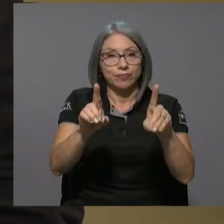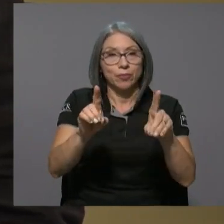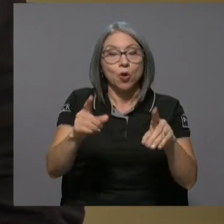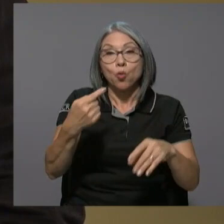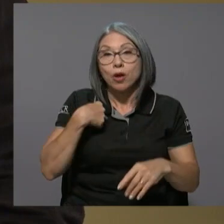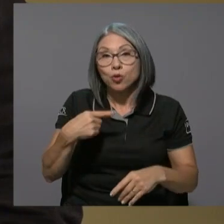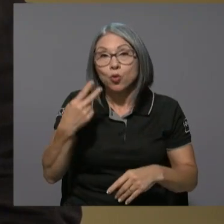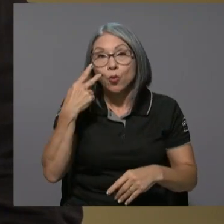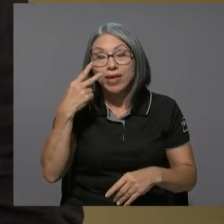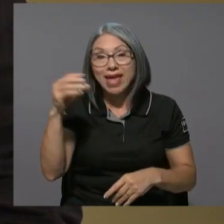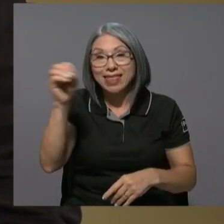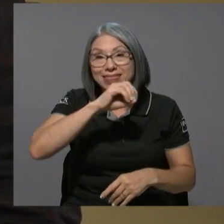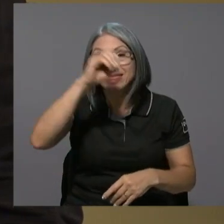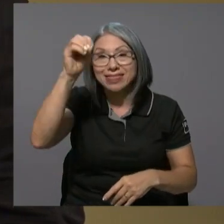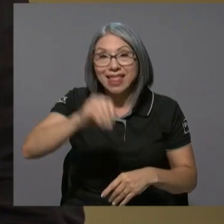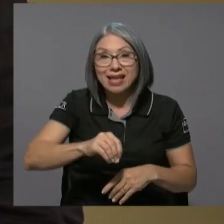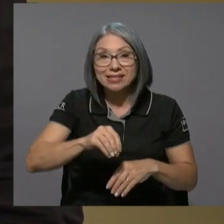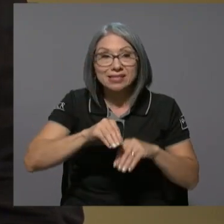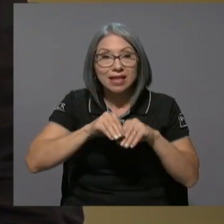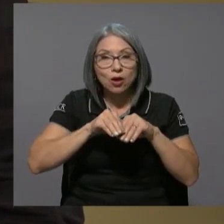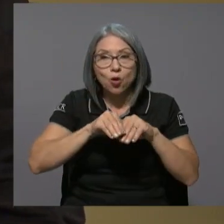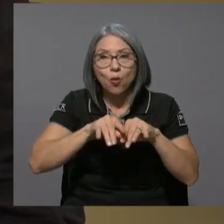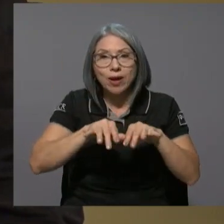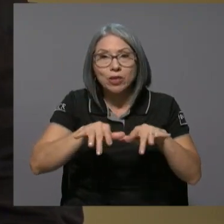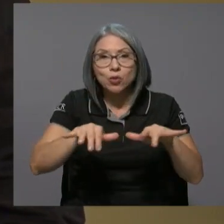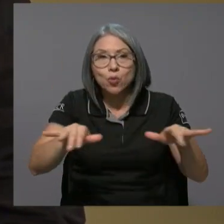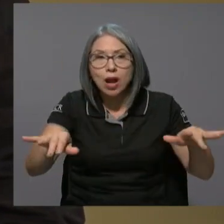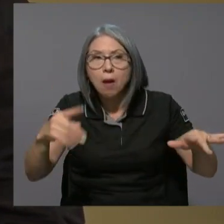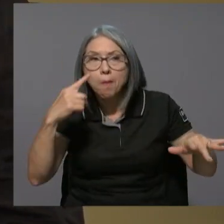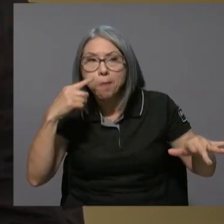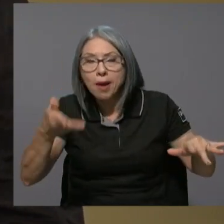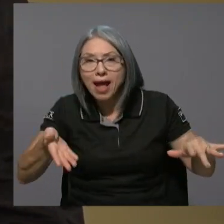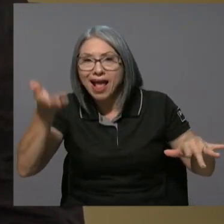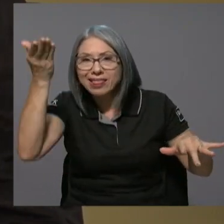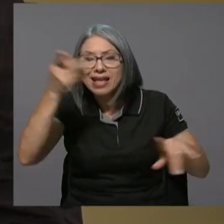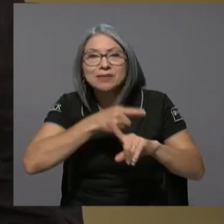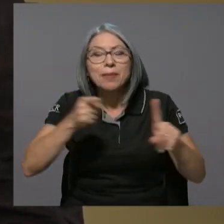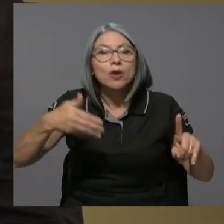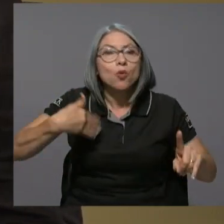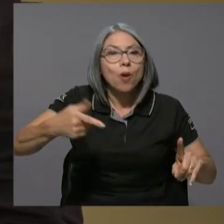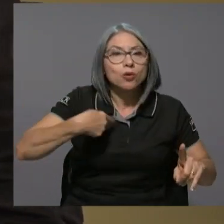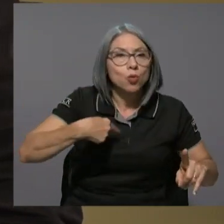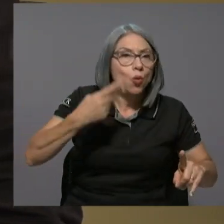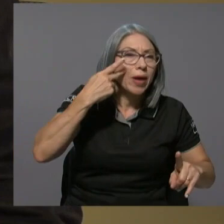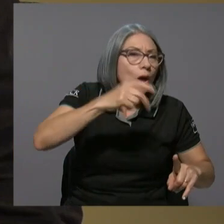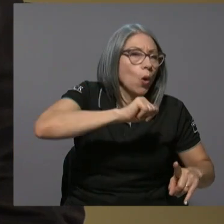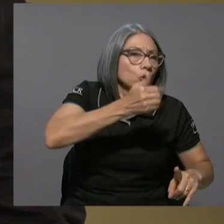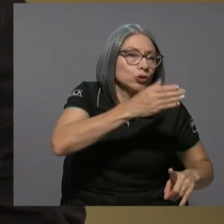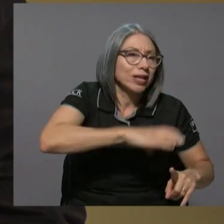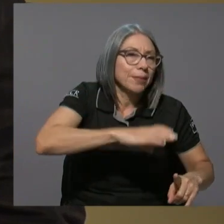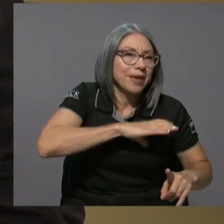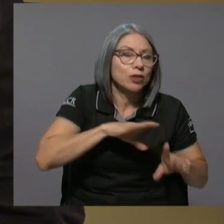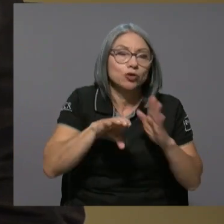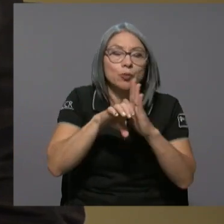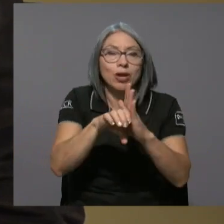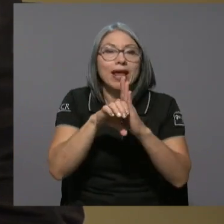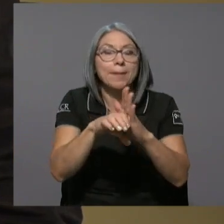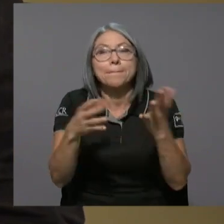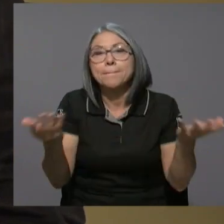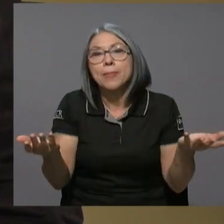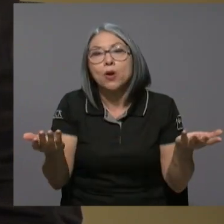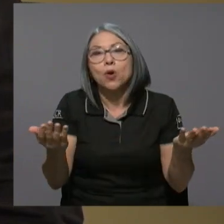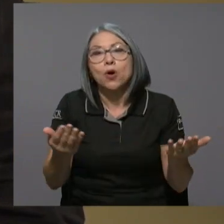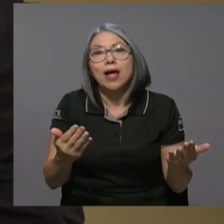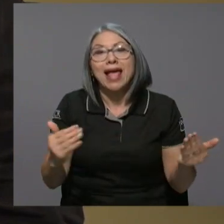las tasas de cobertura lucen altas, pero cuando uno ve ciertos otros elementos, por ejemplo, el nivel